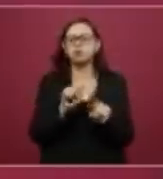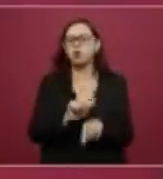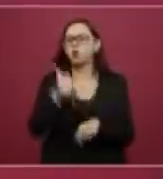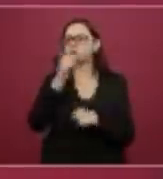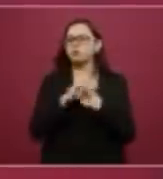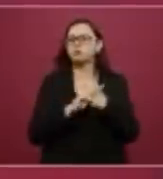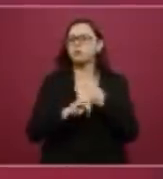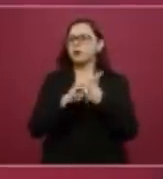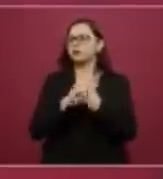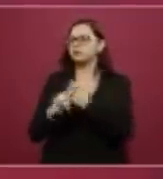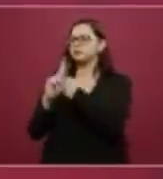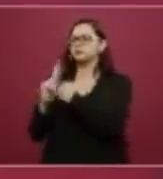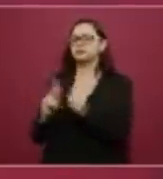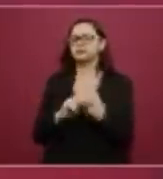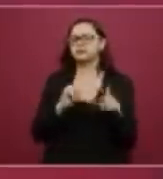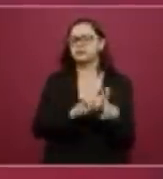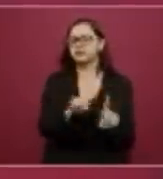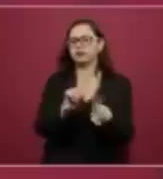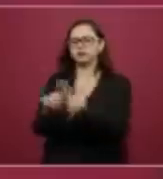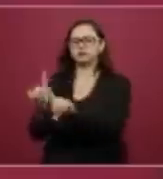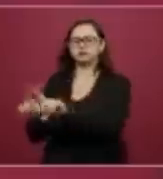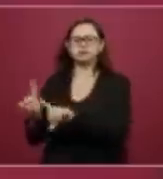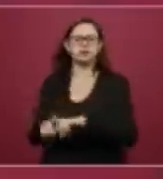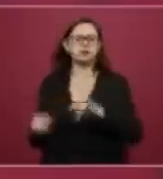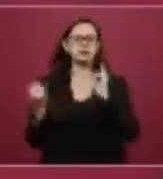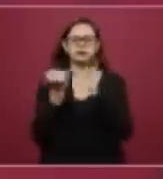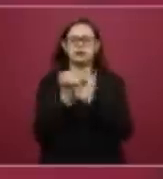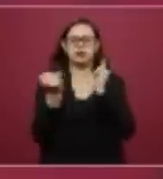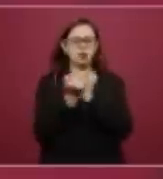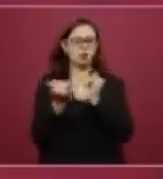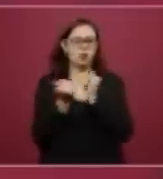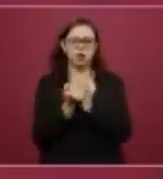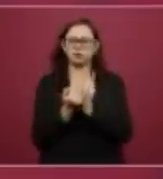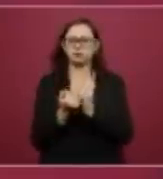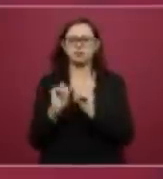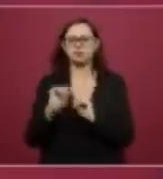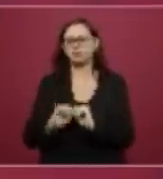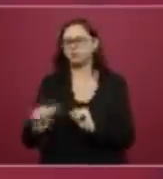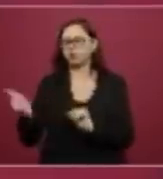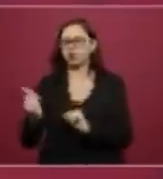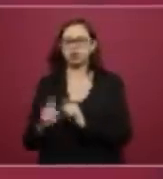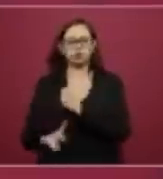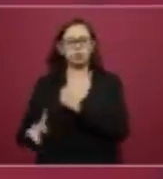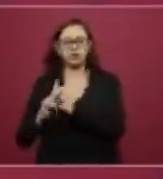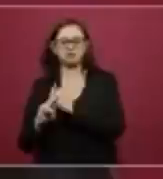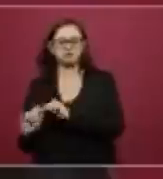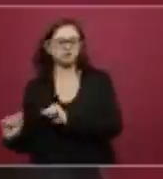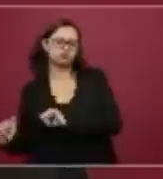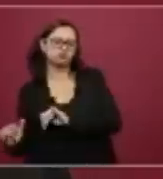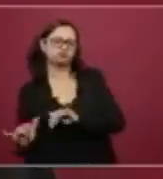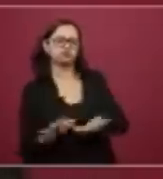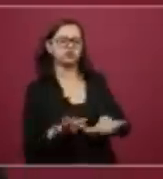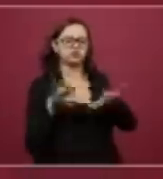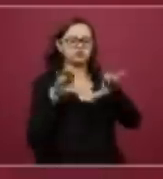países en el mundo que han sido dominados, colonizados, existe un